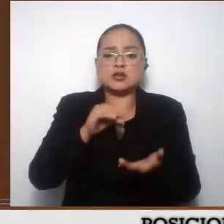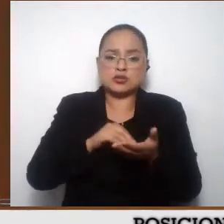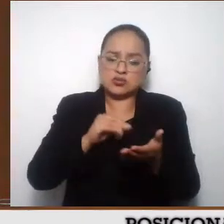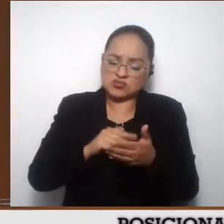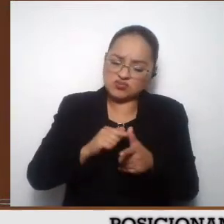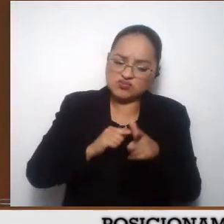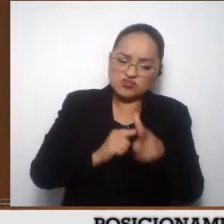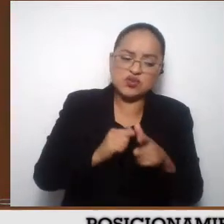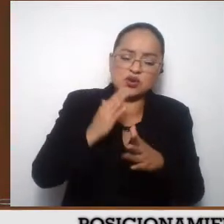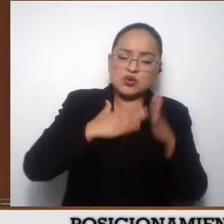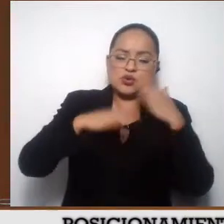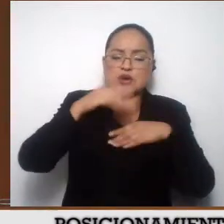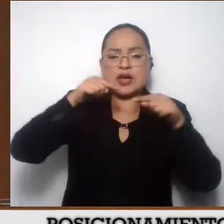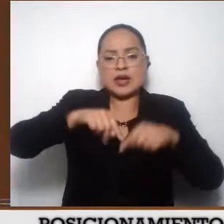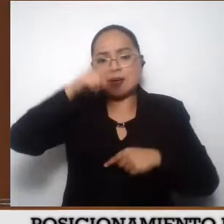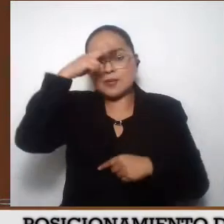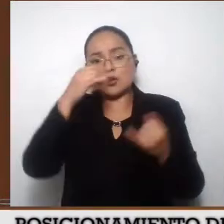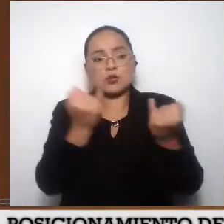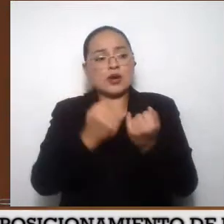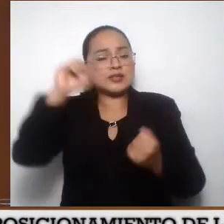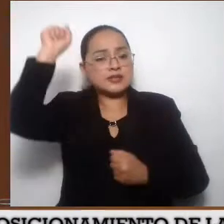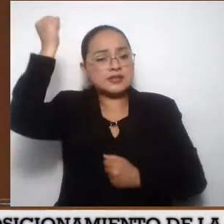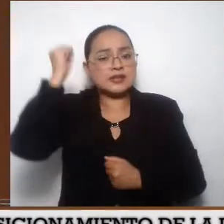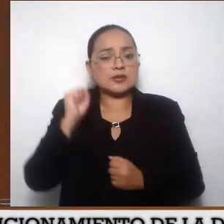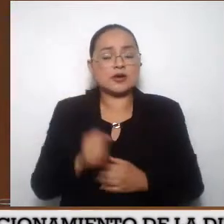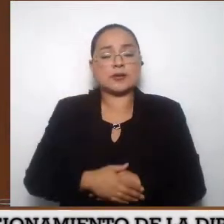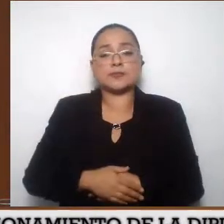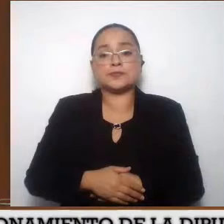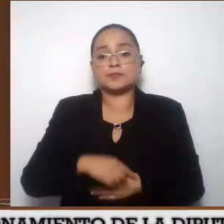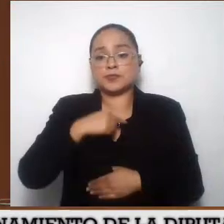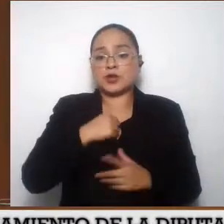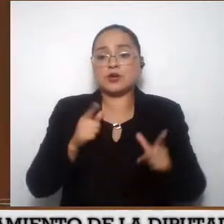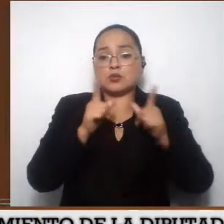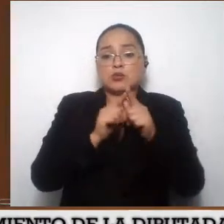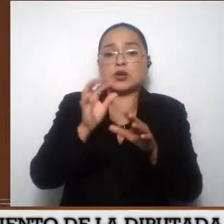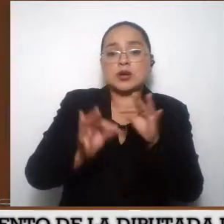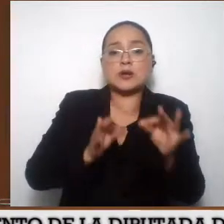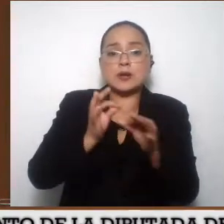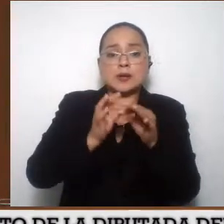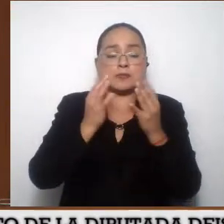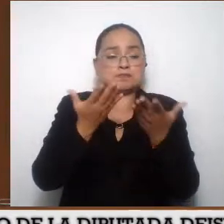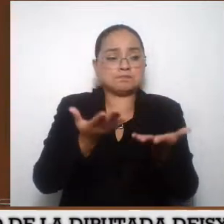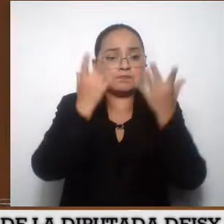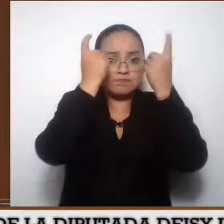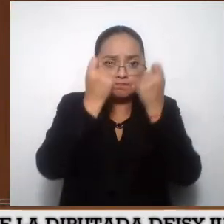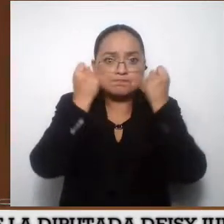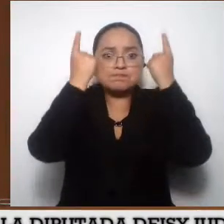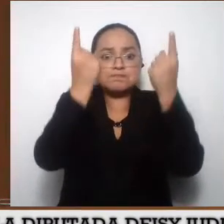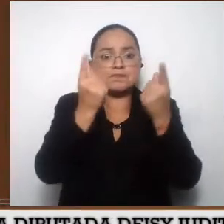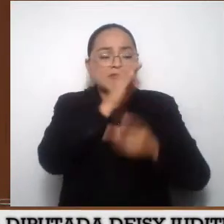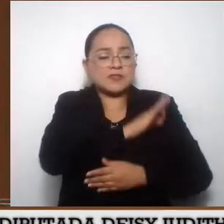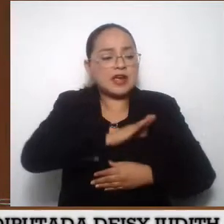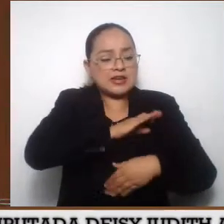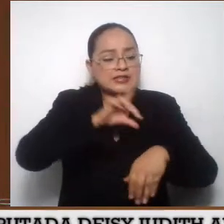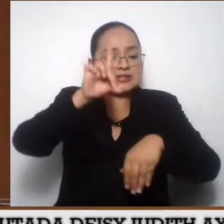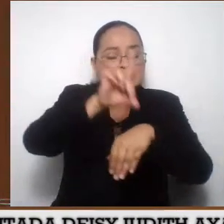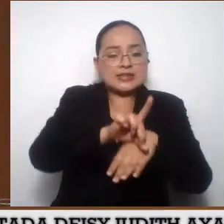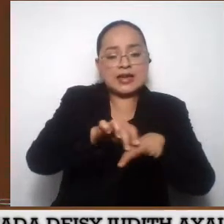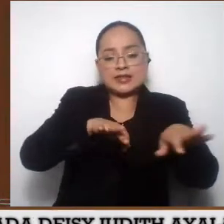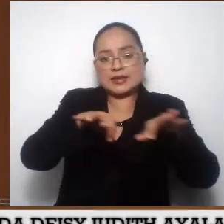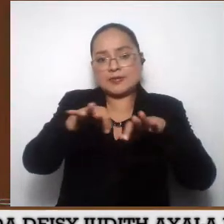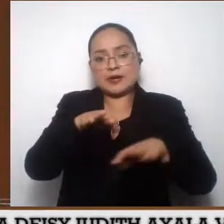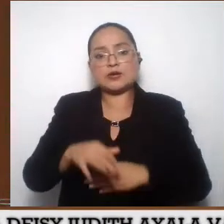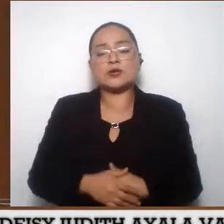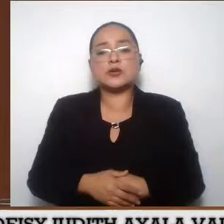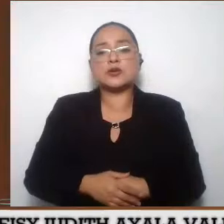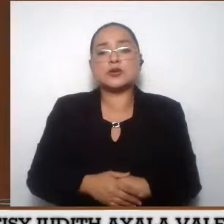de nuestro país y de Sinaloa. No me queda más que reconocerles y conmemorarles en su día. Es mi deseo